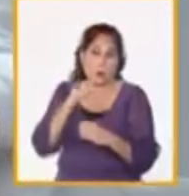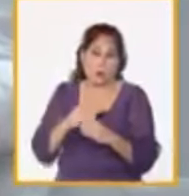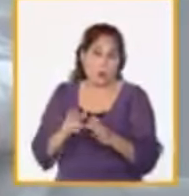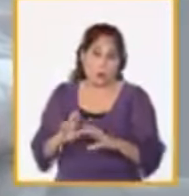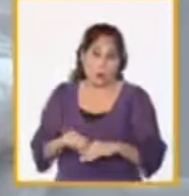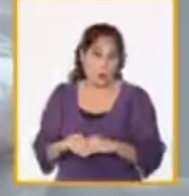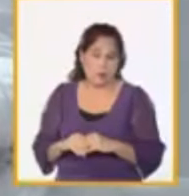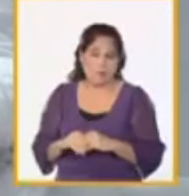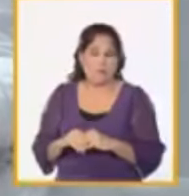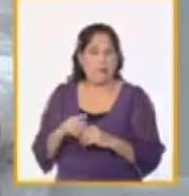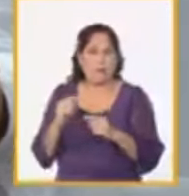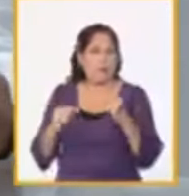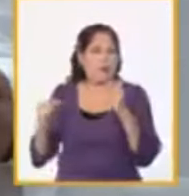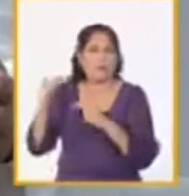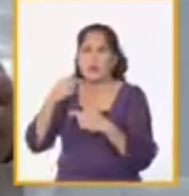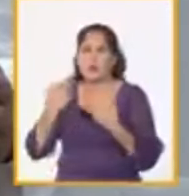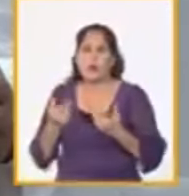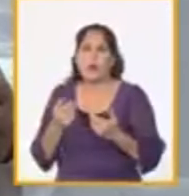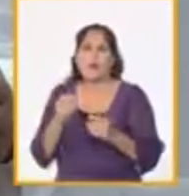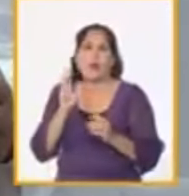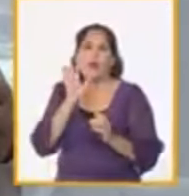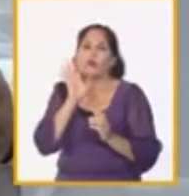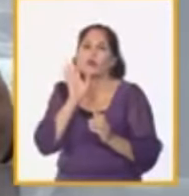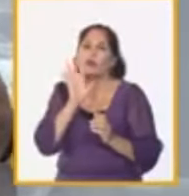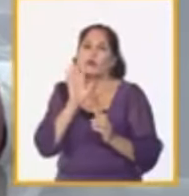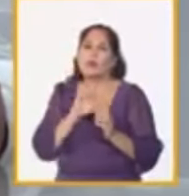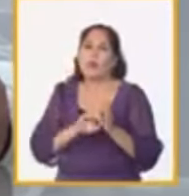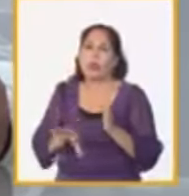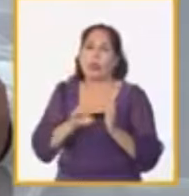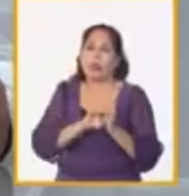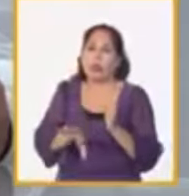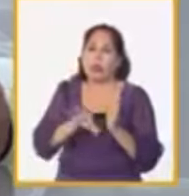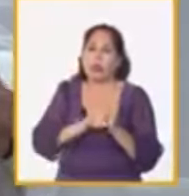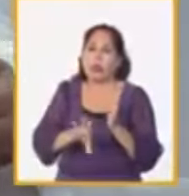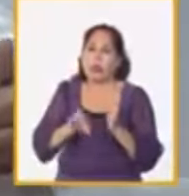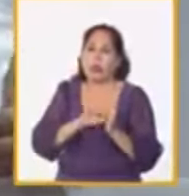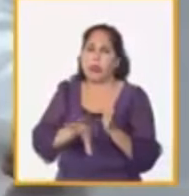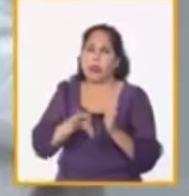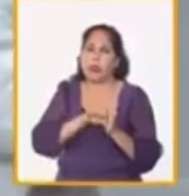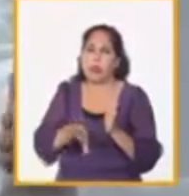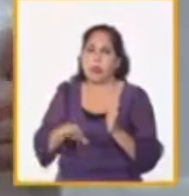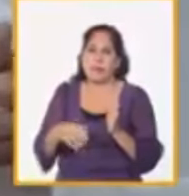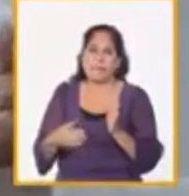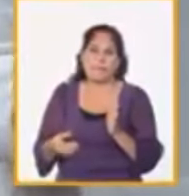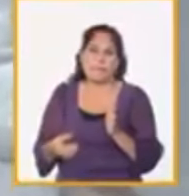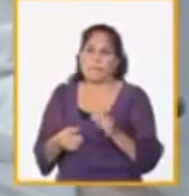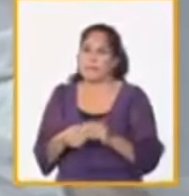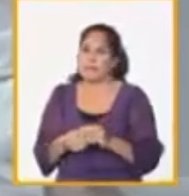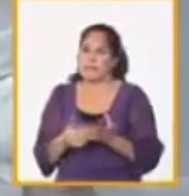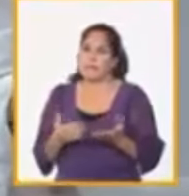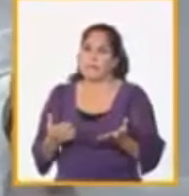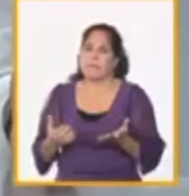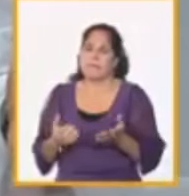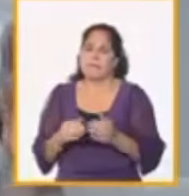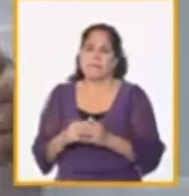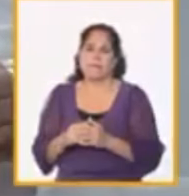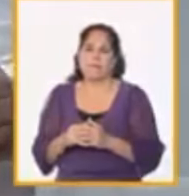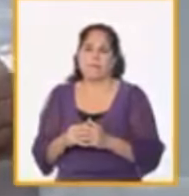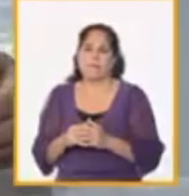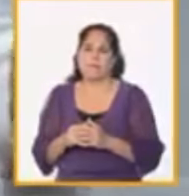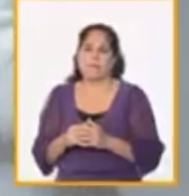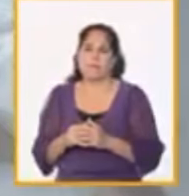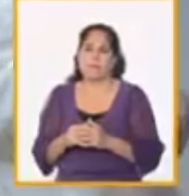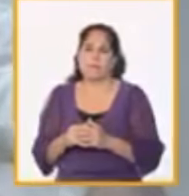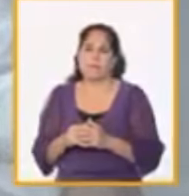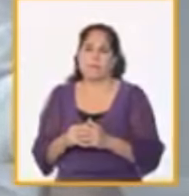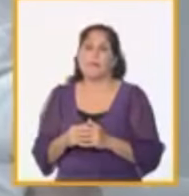estamos priorizando son las fosas que están vertiendo. Porque no se concibe, lo hemos discutido así en la provincia,